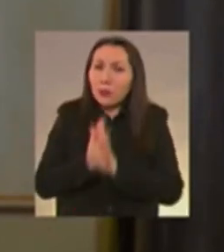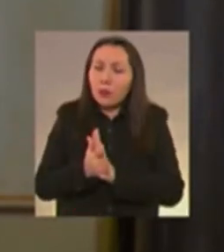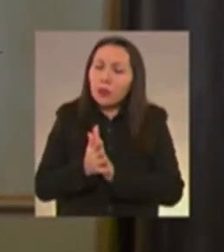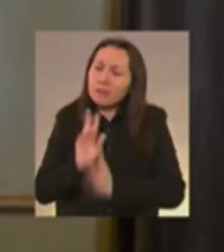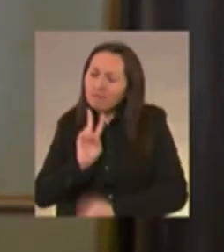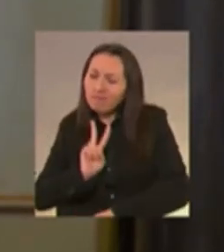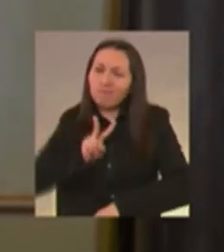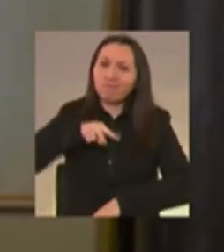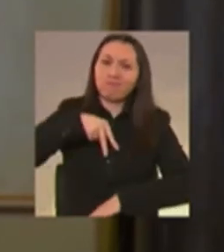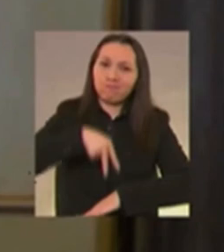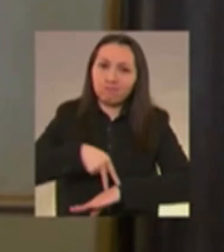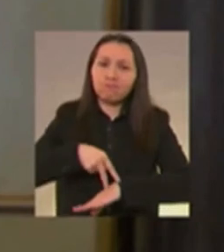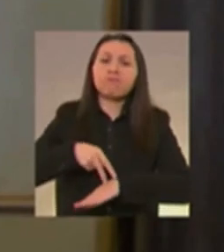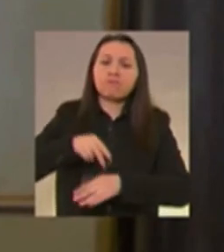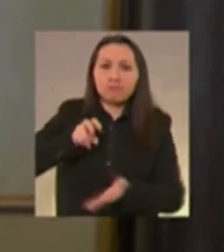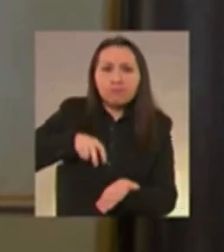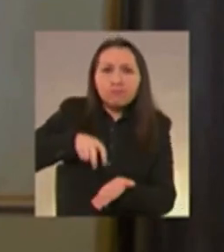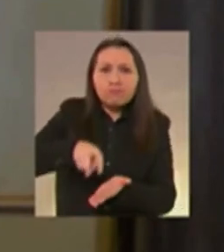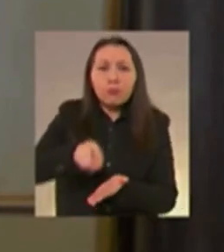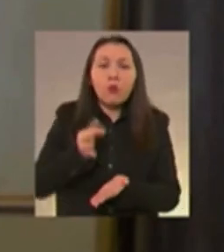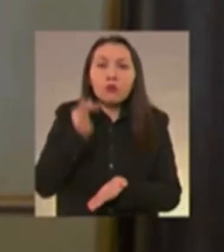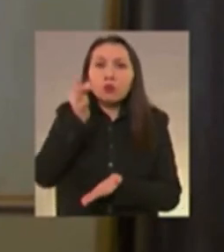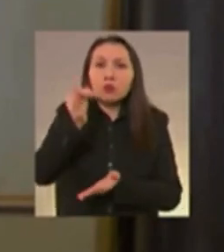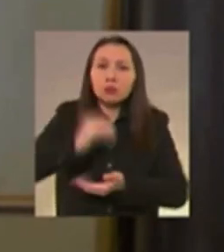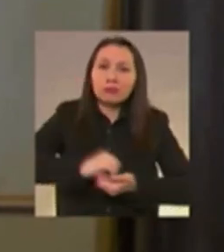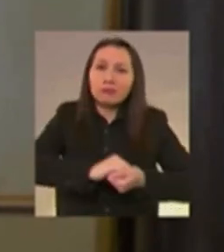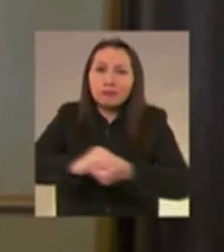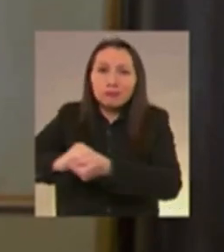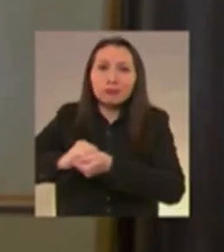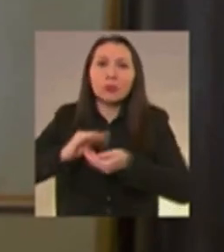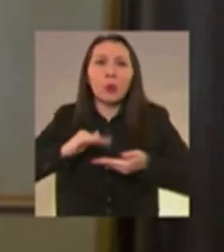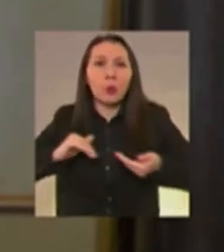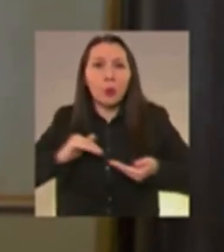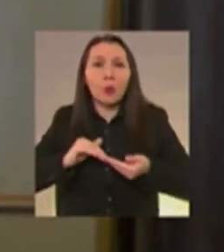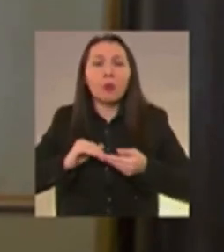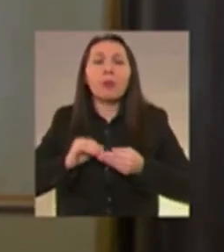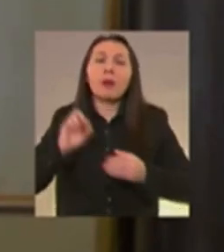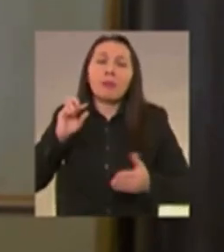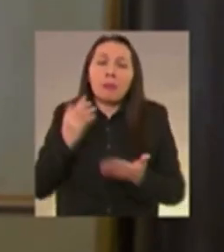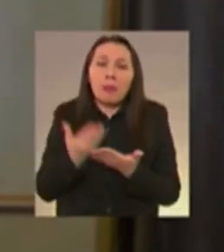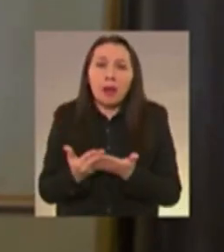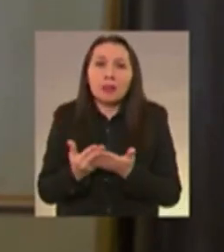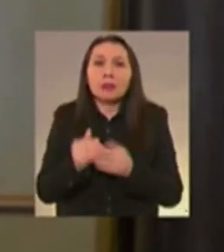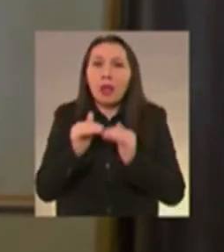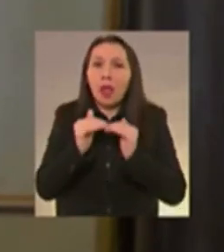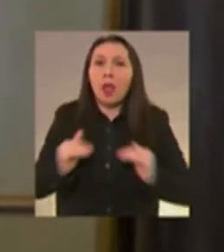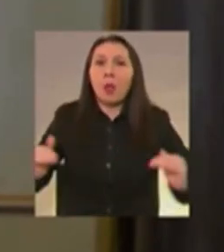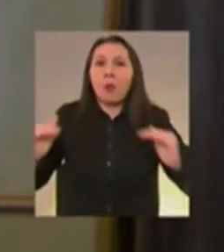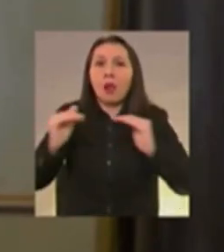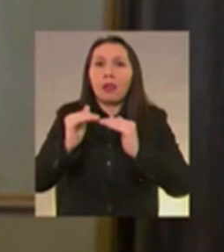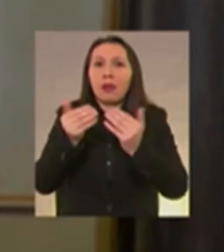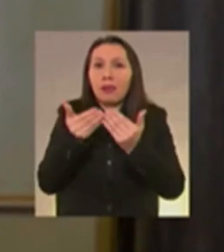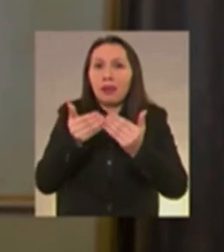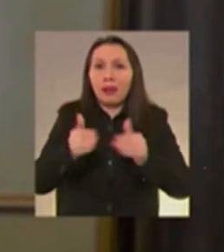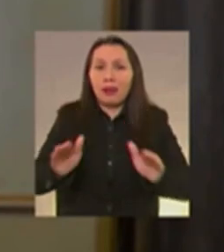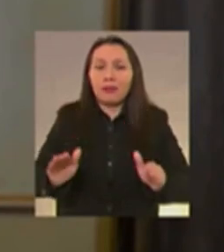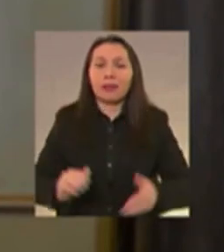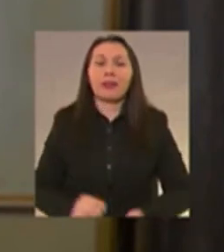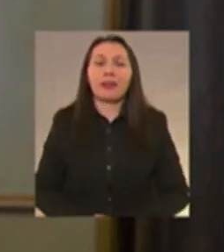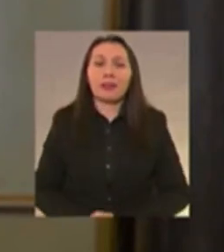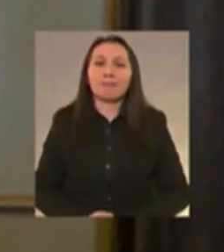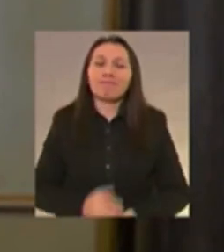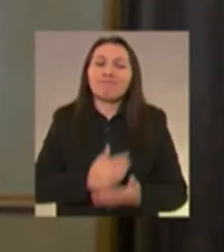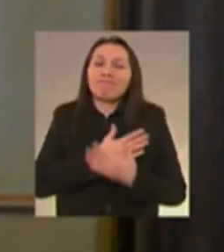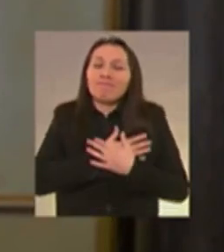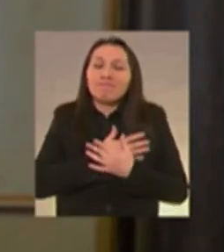levanta y camina hacia un futuro de reconciliación en nombre de la paz, la igualdad y la libertad. Mis